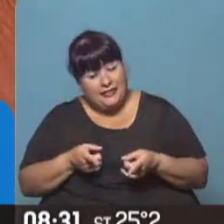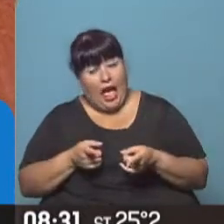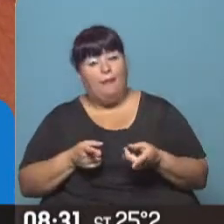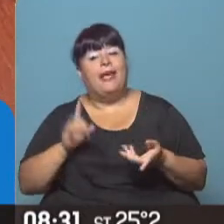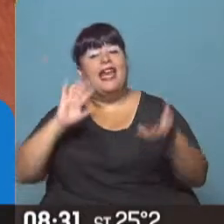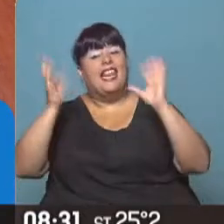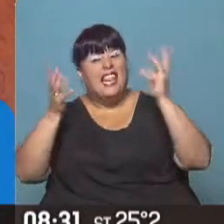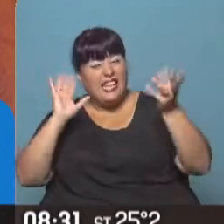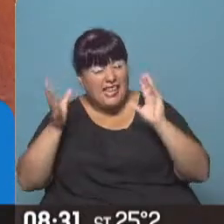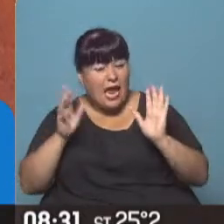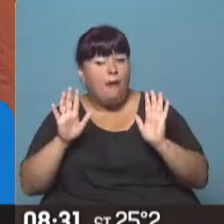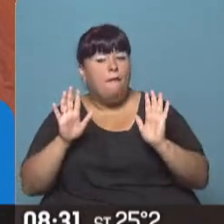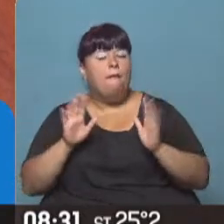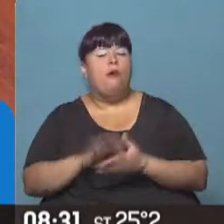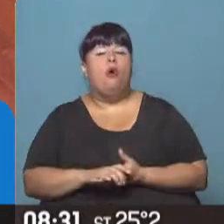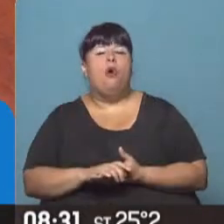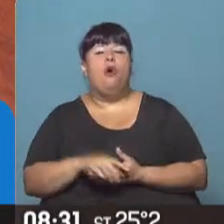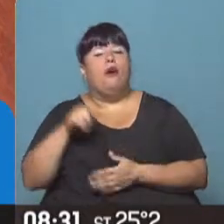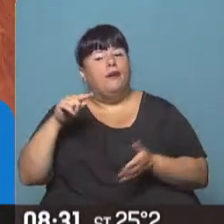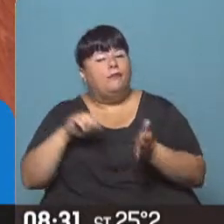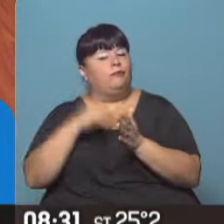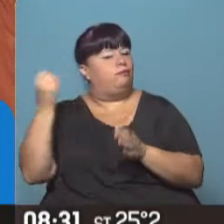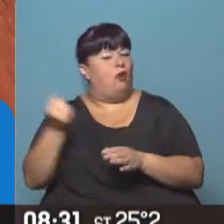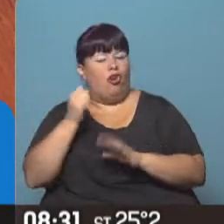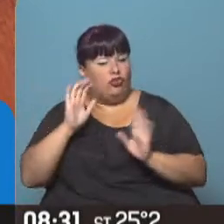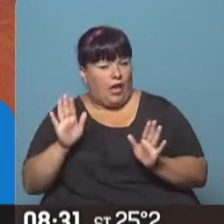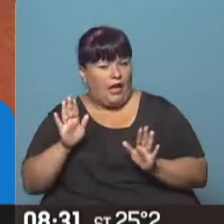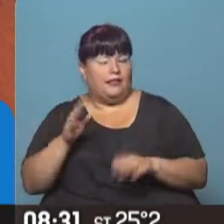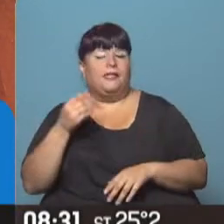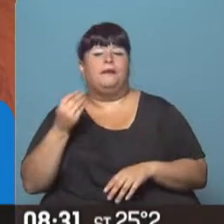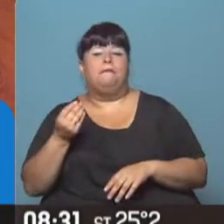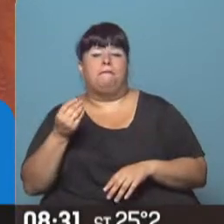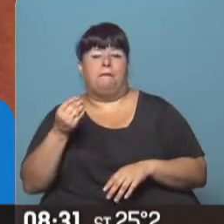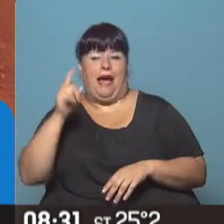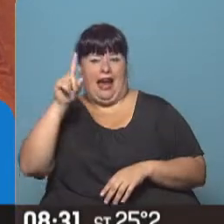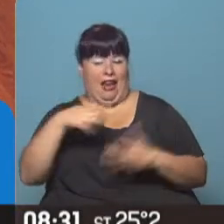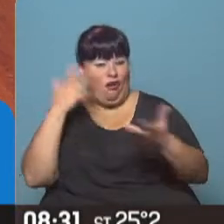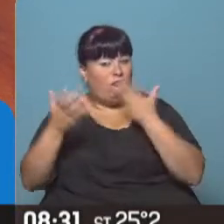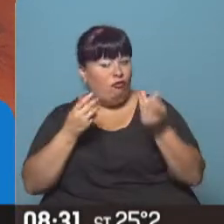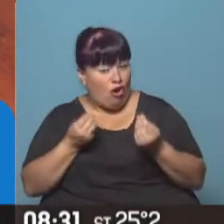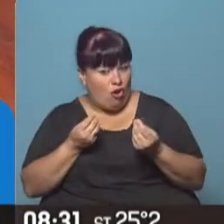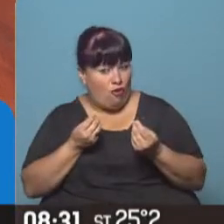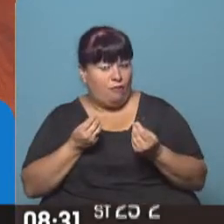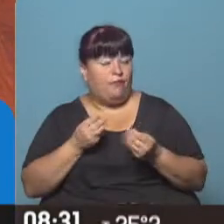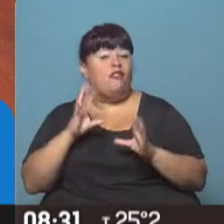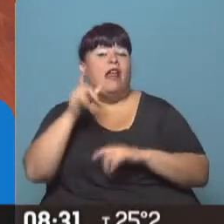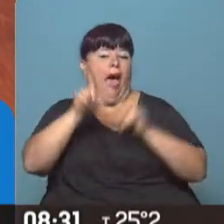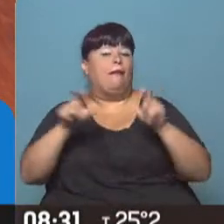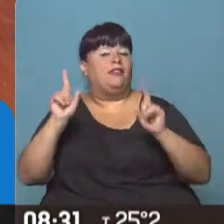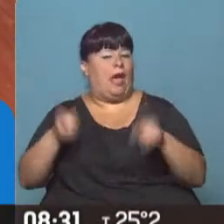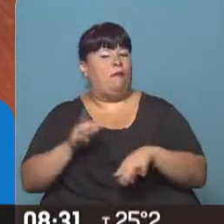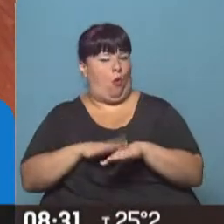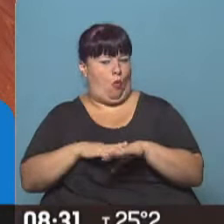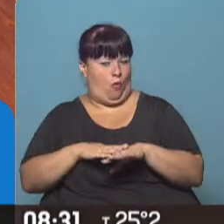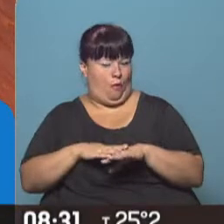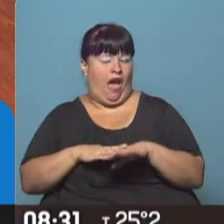de las condiciones climáticas es un factor determinante para que se produzcan estos incendios es el accionar humano